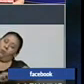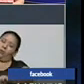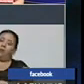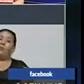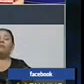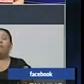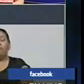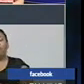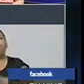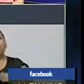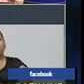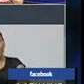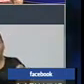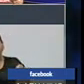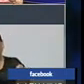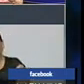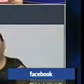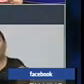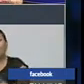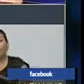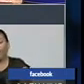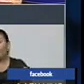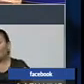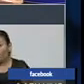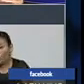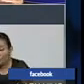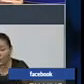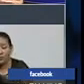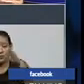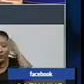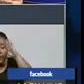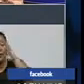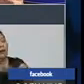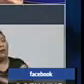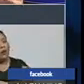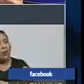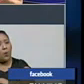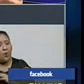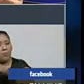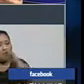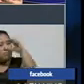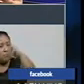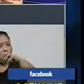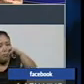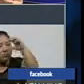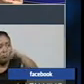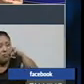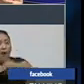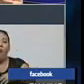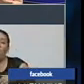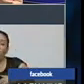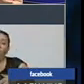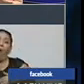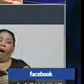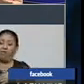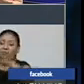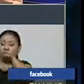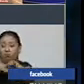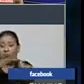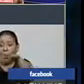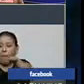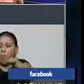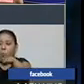Así es Manuel y amigos televidentes, precisamente recordemos que las intensas lluvias, la falta de obras de mitigación en una